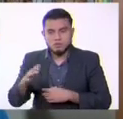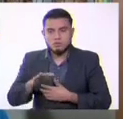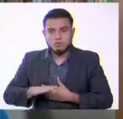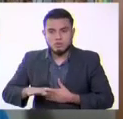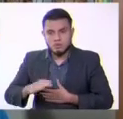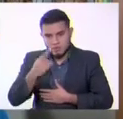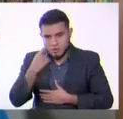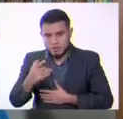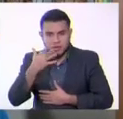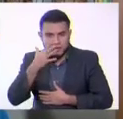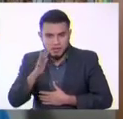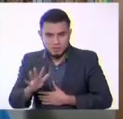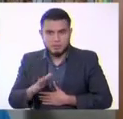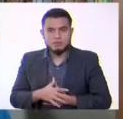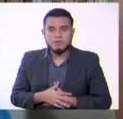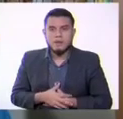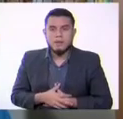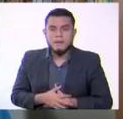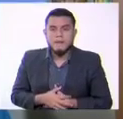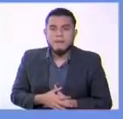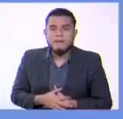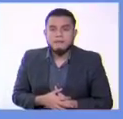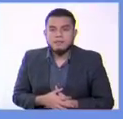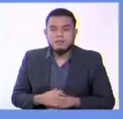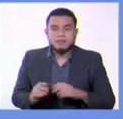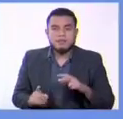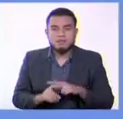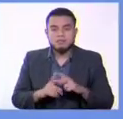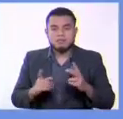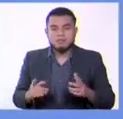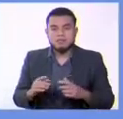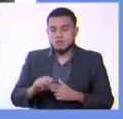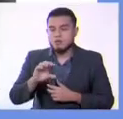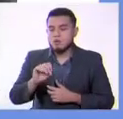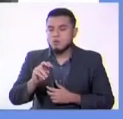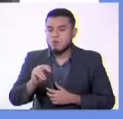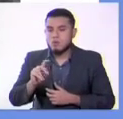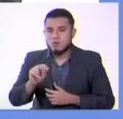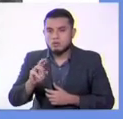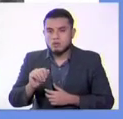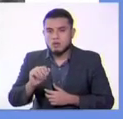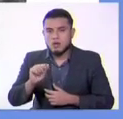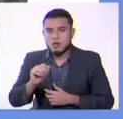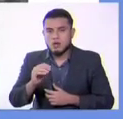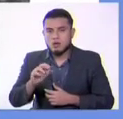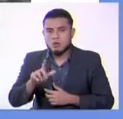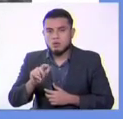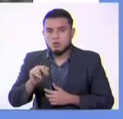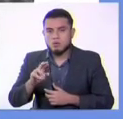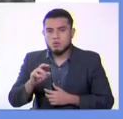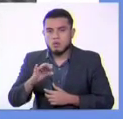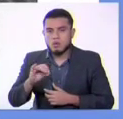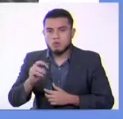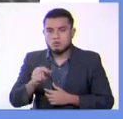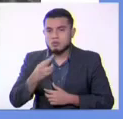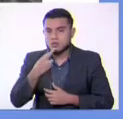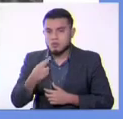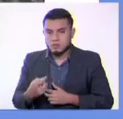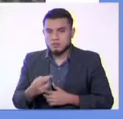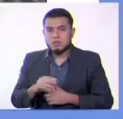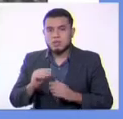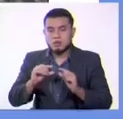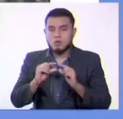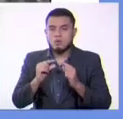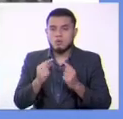a ver algunos ejemplos de esto. Pero también existe el fenómeno de contraaculturación, que quiere decir la respuesta de uno de los